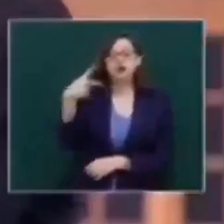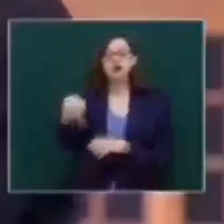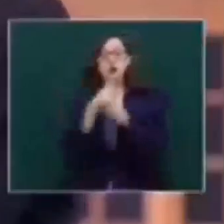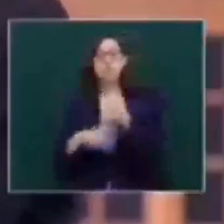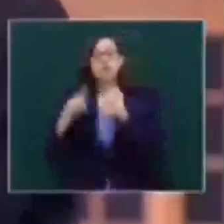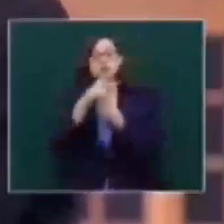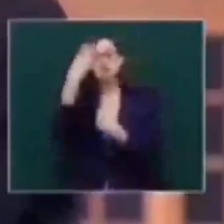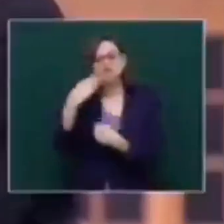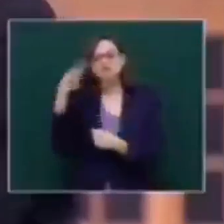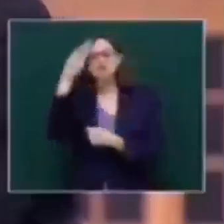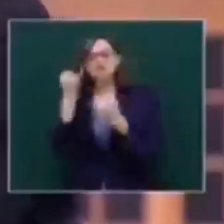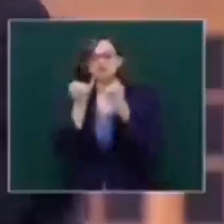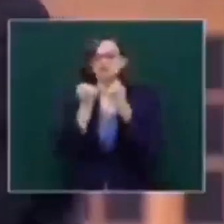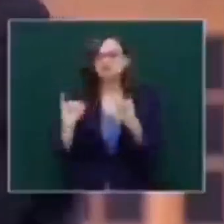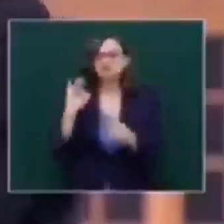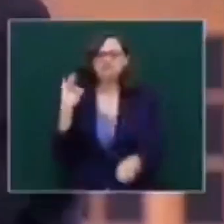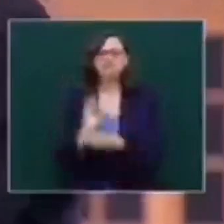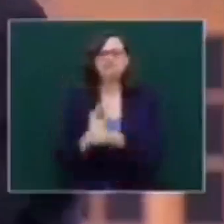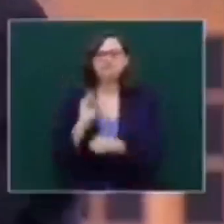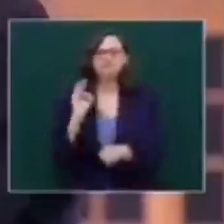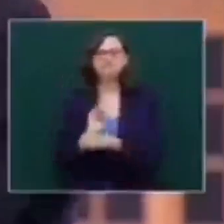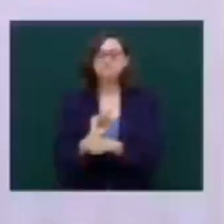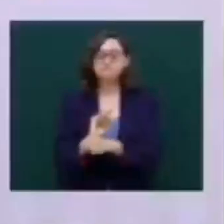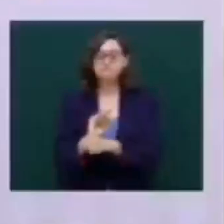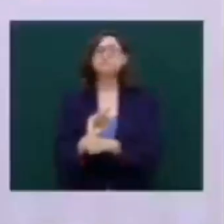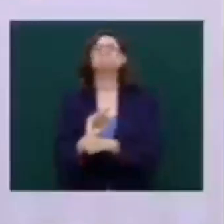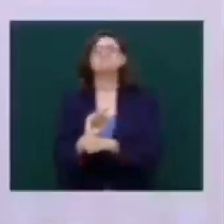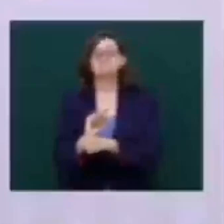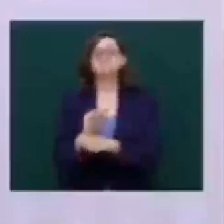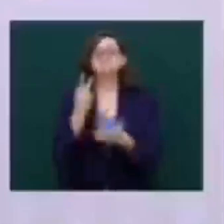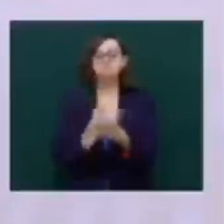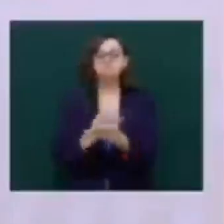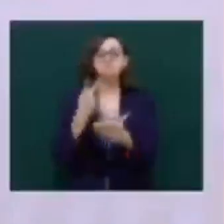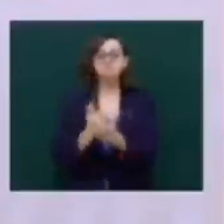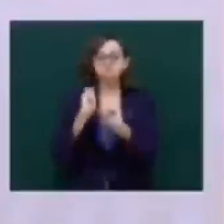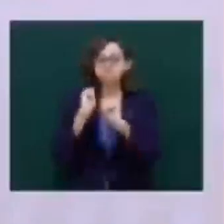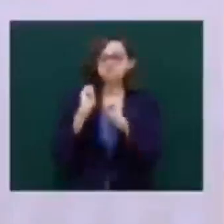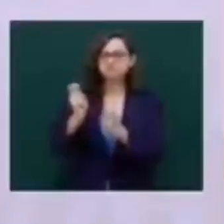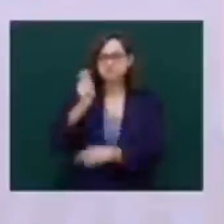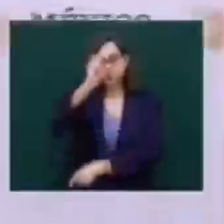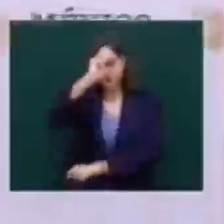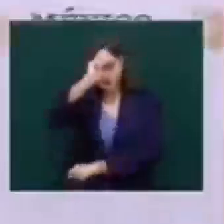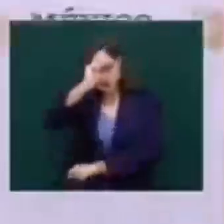país, el pueblo de Cuba merece el premio de la dignidad.